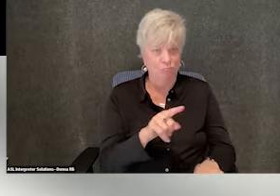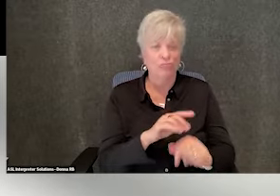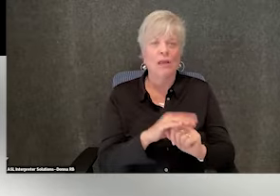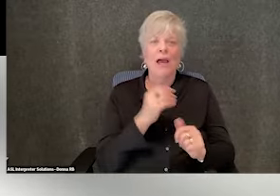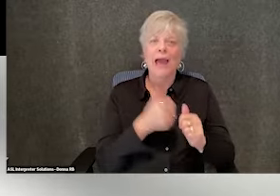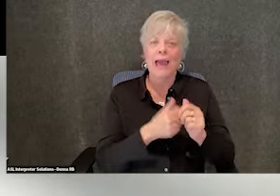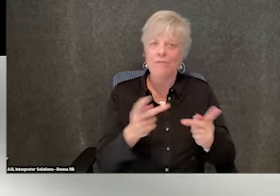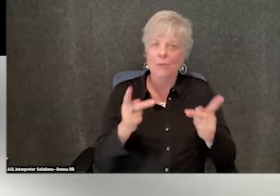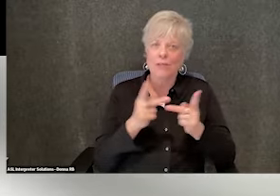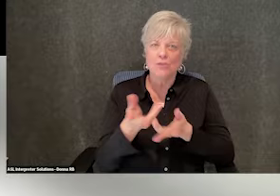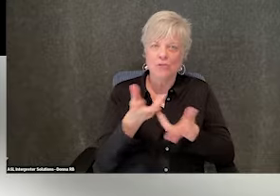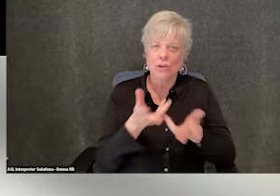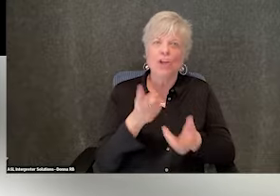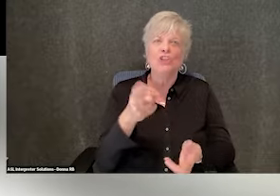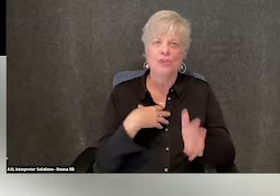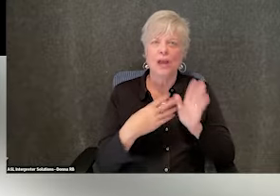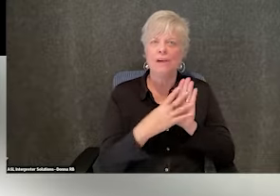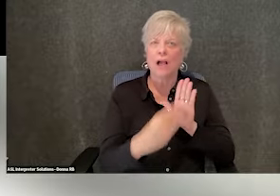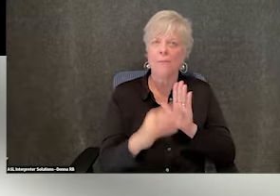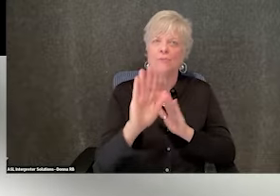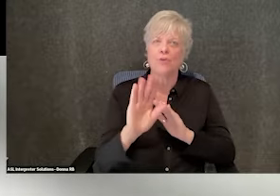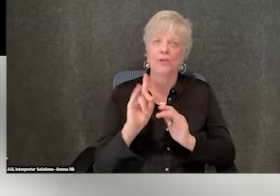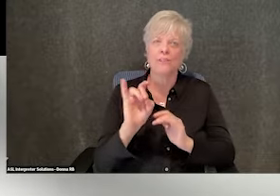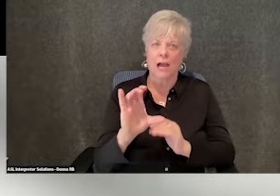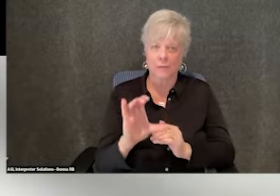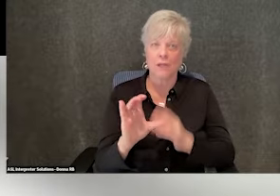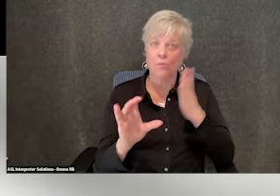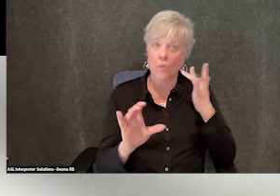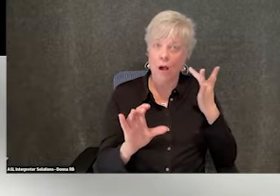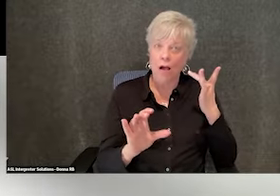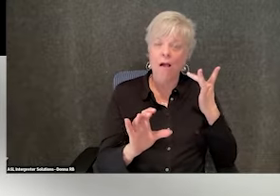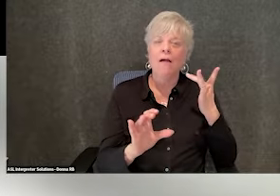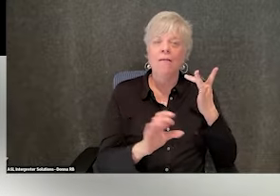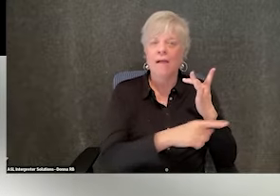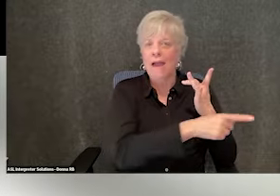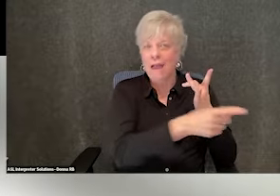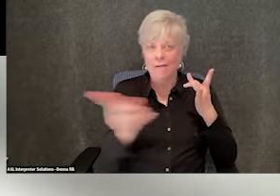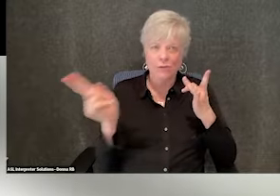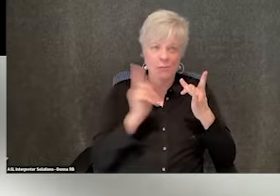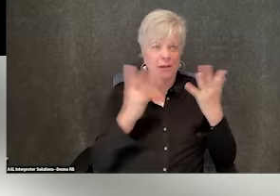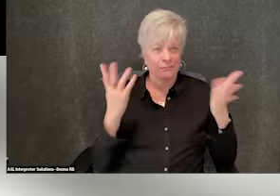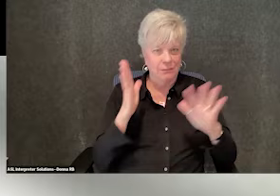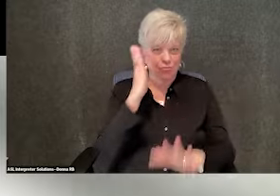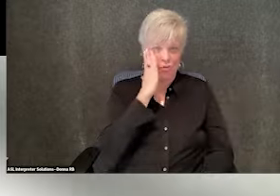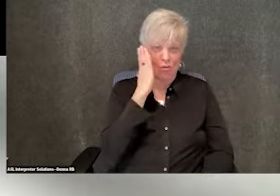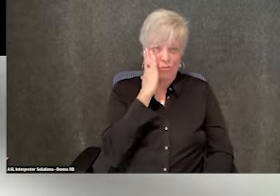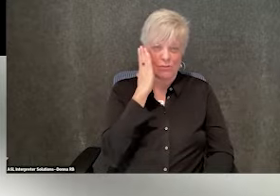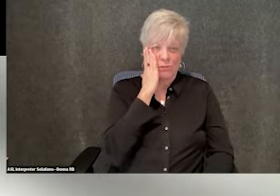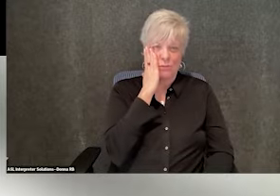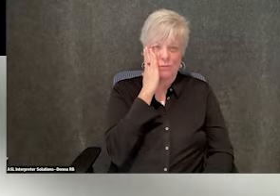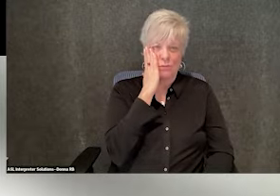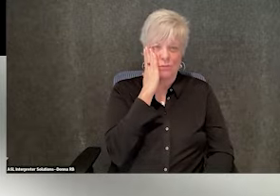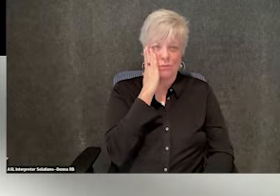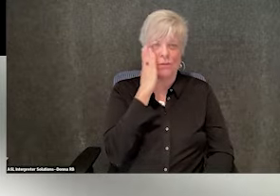un orden de tutela, siempre uno debe llevar una lista de dónde ha compartido, de dónde ha dejado